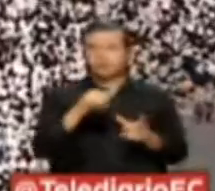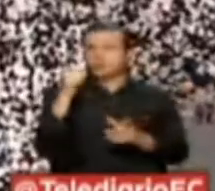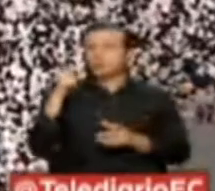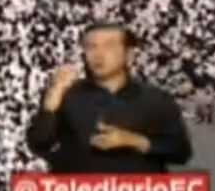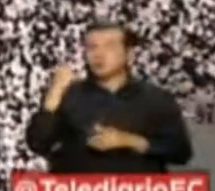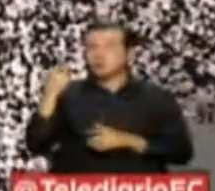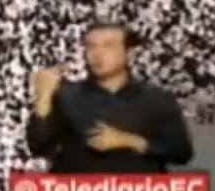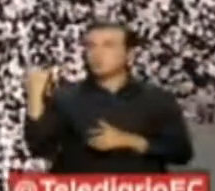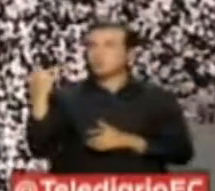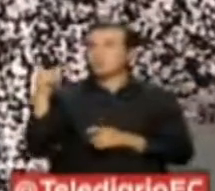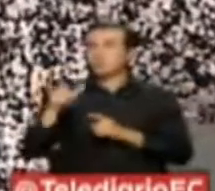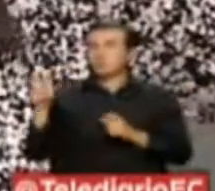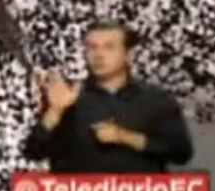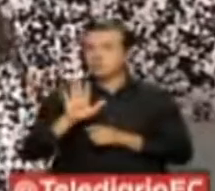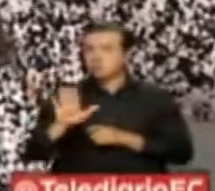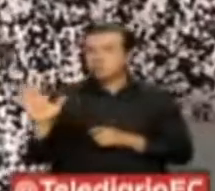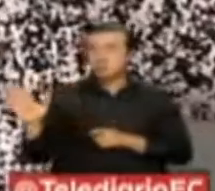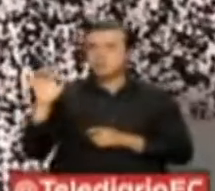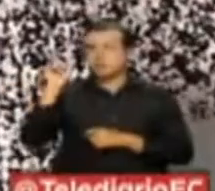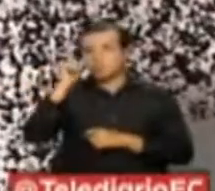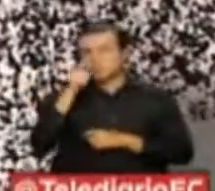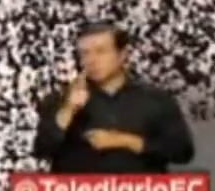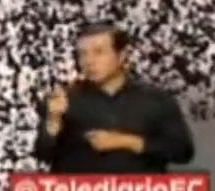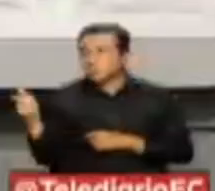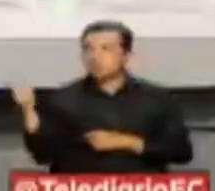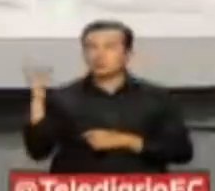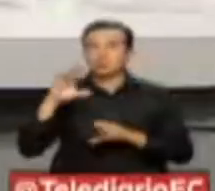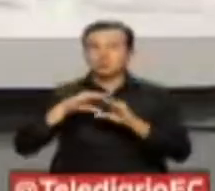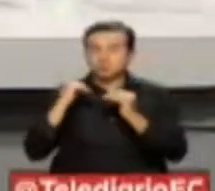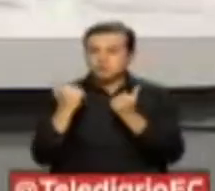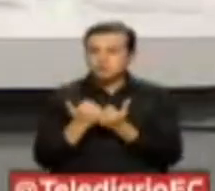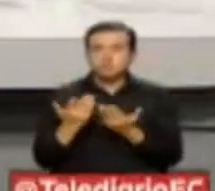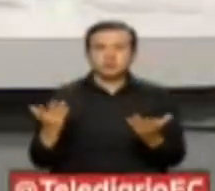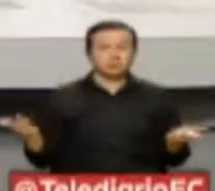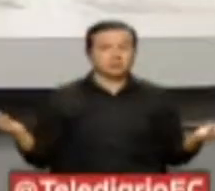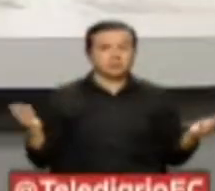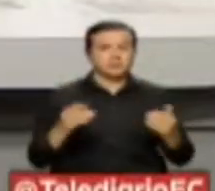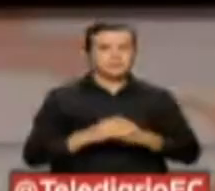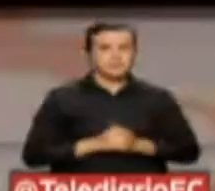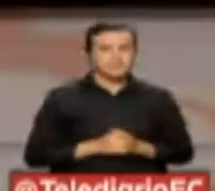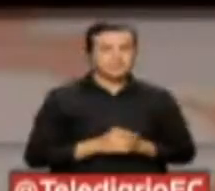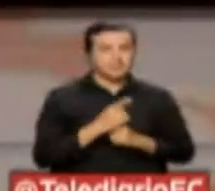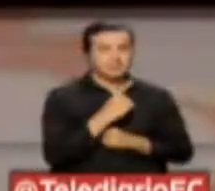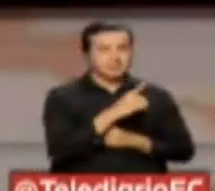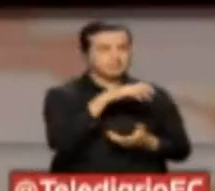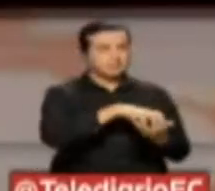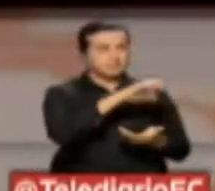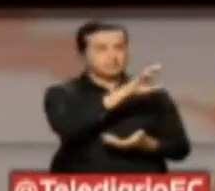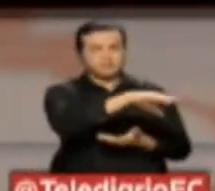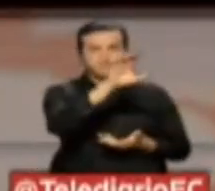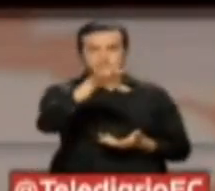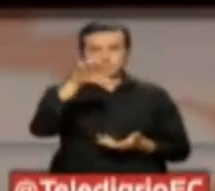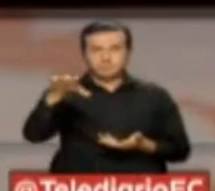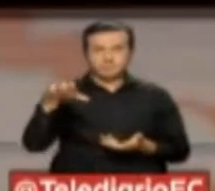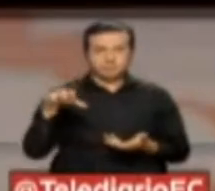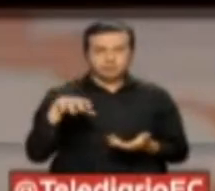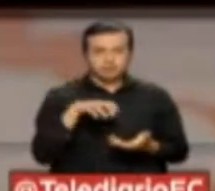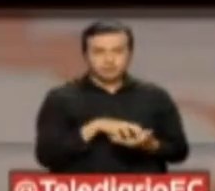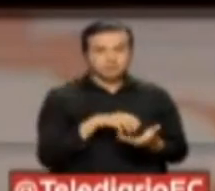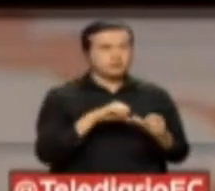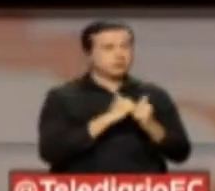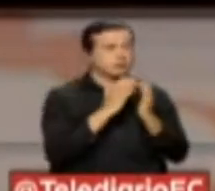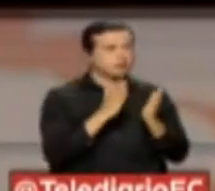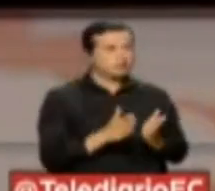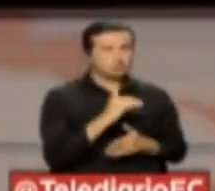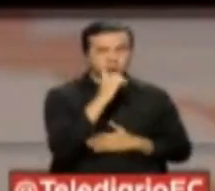representaciones de la ciudadanía las veedurías las comisiones viene usted tiene en cada provincia usted tiene son establecidas usted